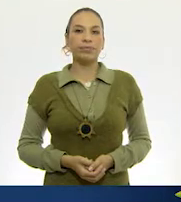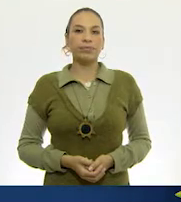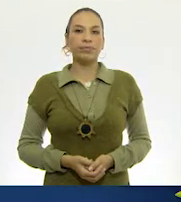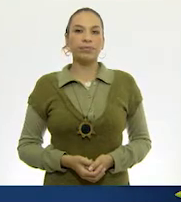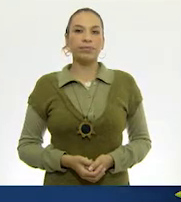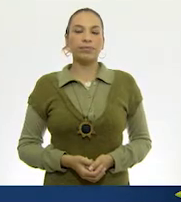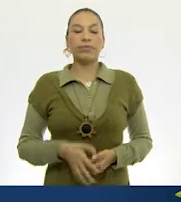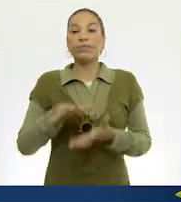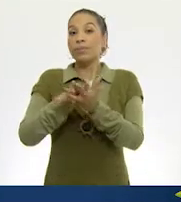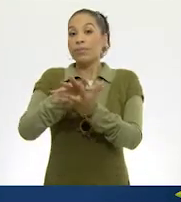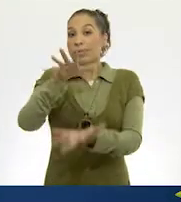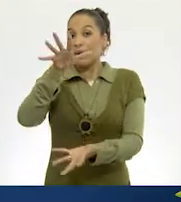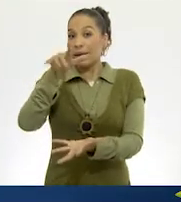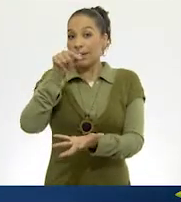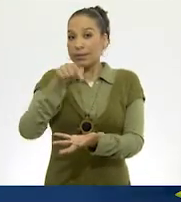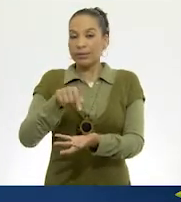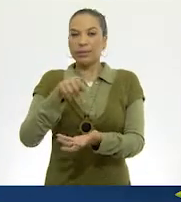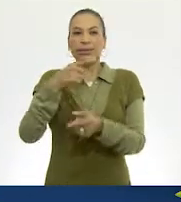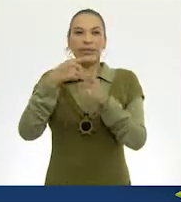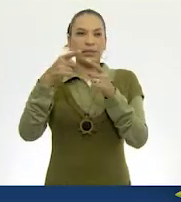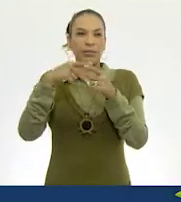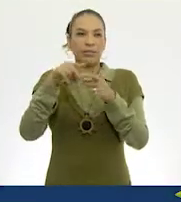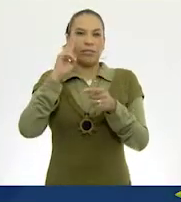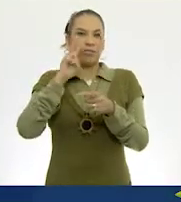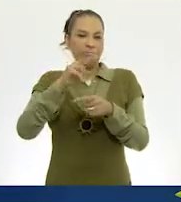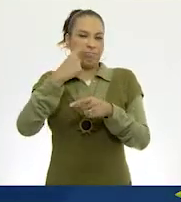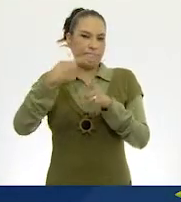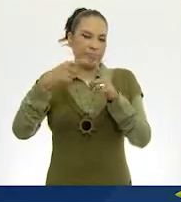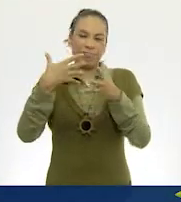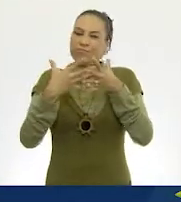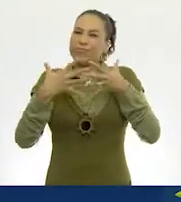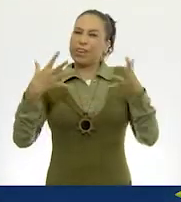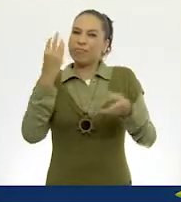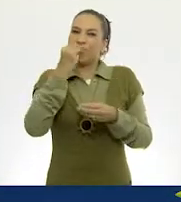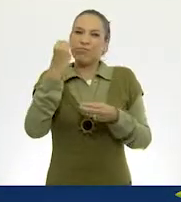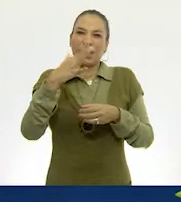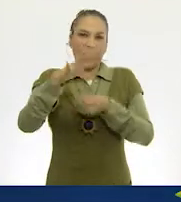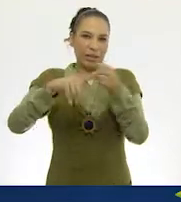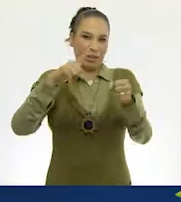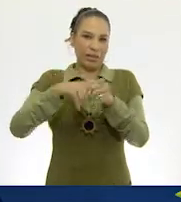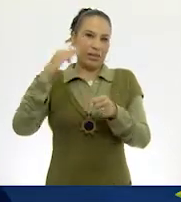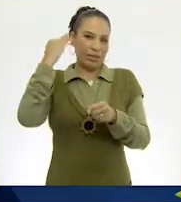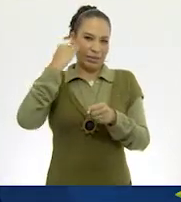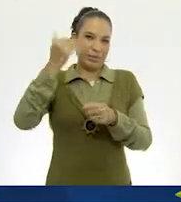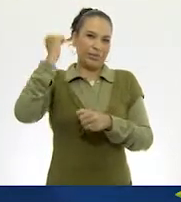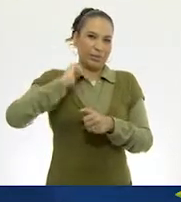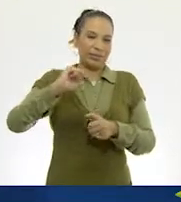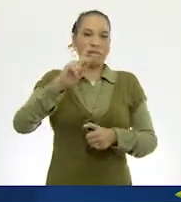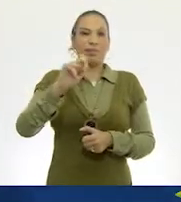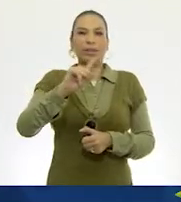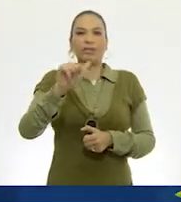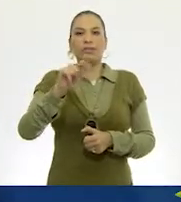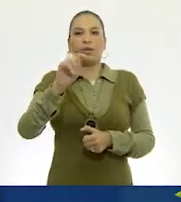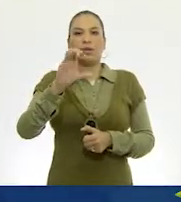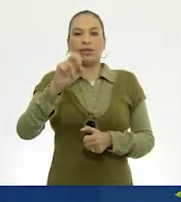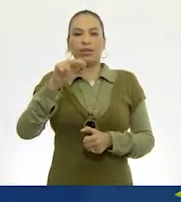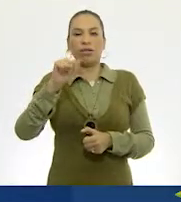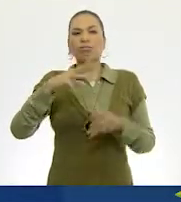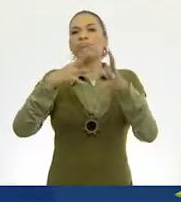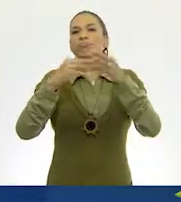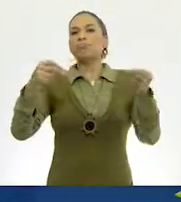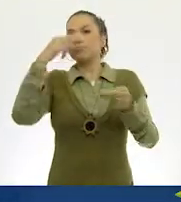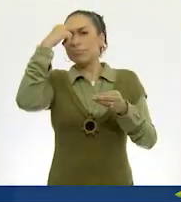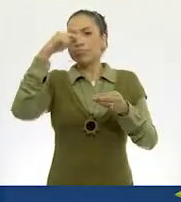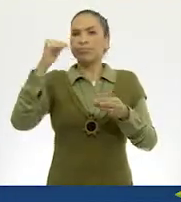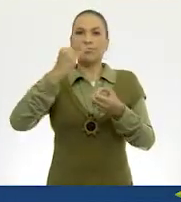En su mayoría, estas formidables especies del Pleistoceno desaparecieron de México y de América